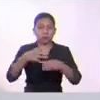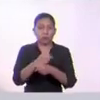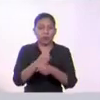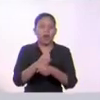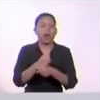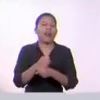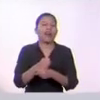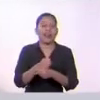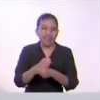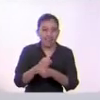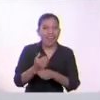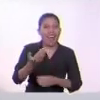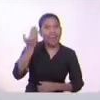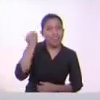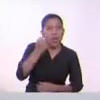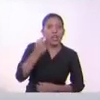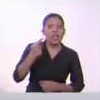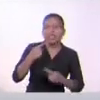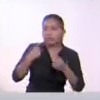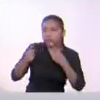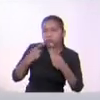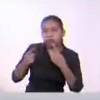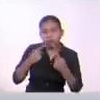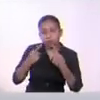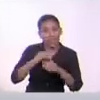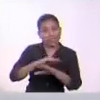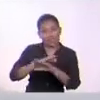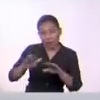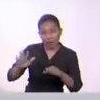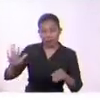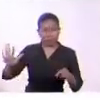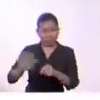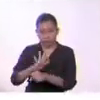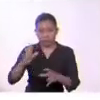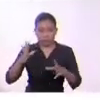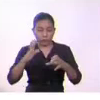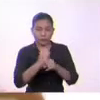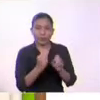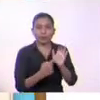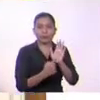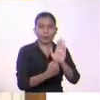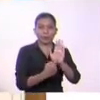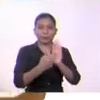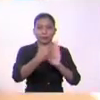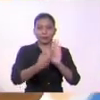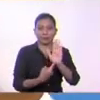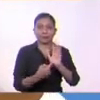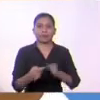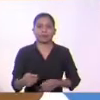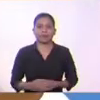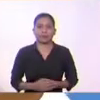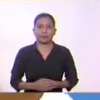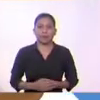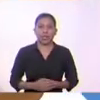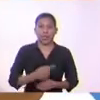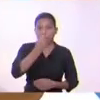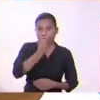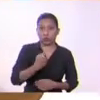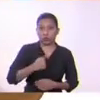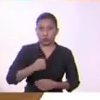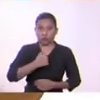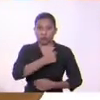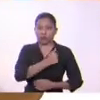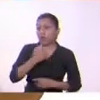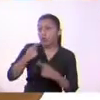la idea de la persona a quien ha sido entrevistada. Por ello, el entrevistador